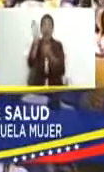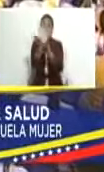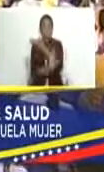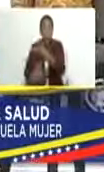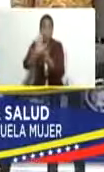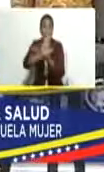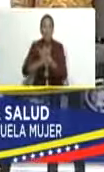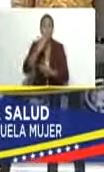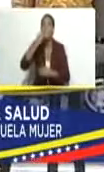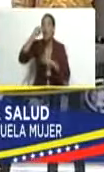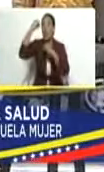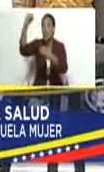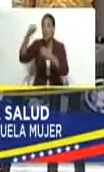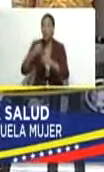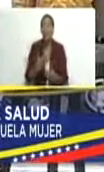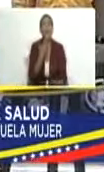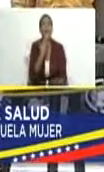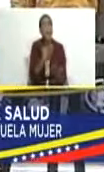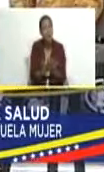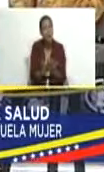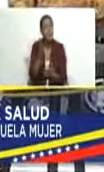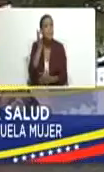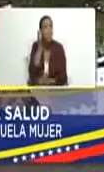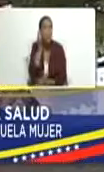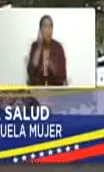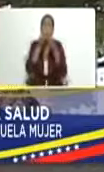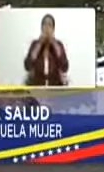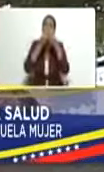guardianas de Maduro. Gracias, mujeres.